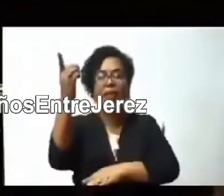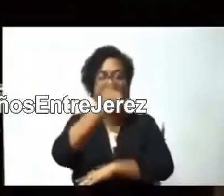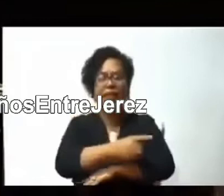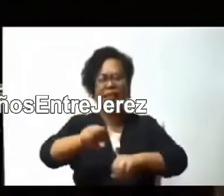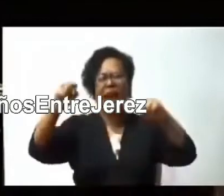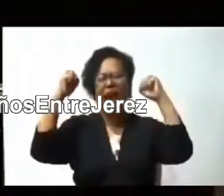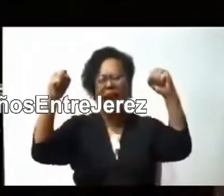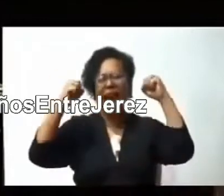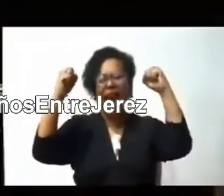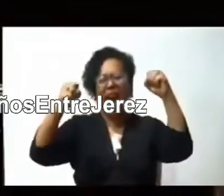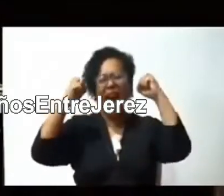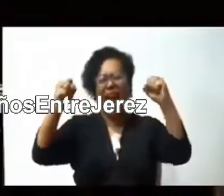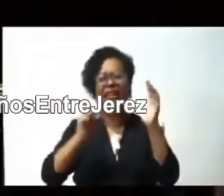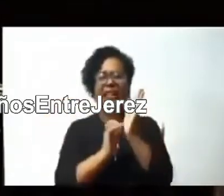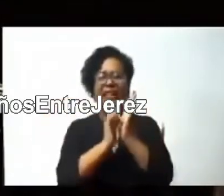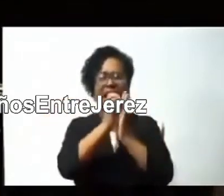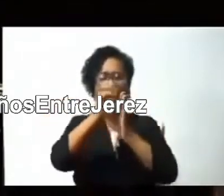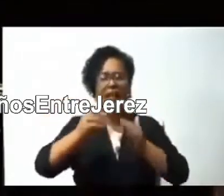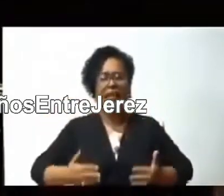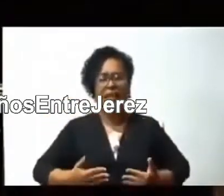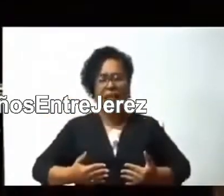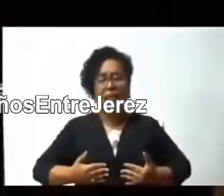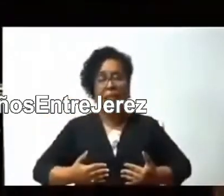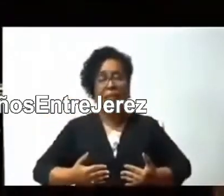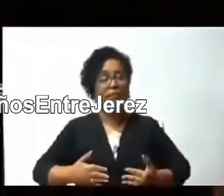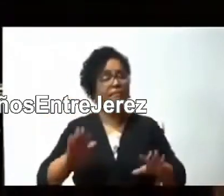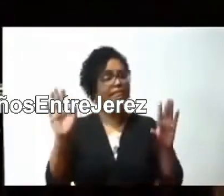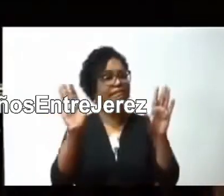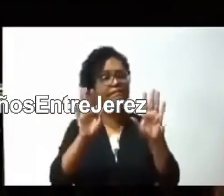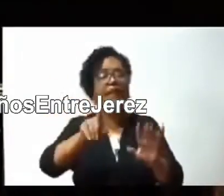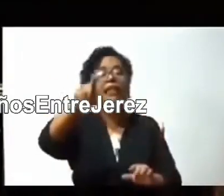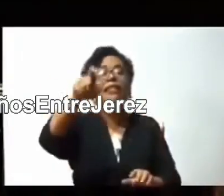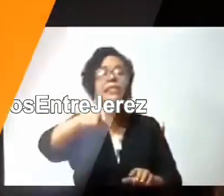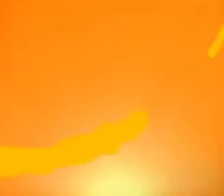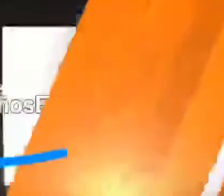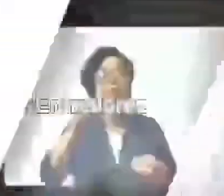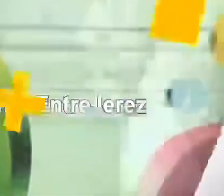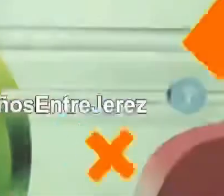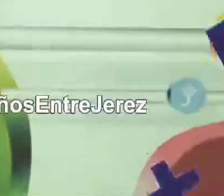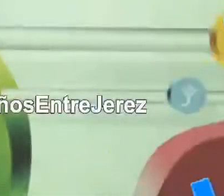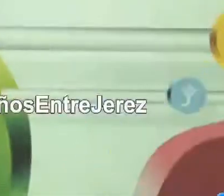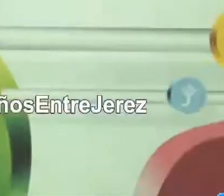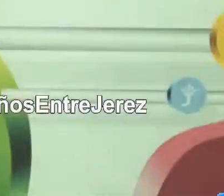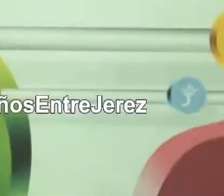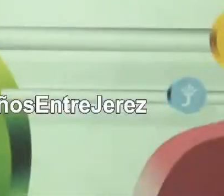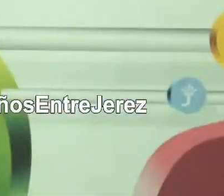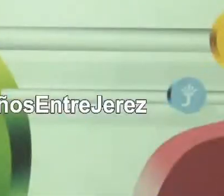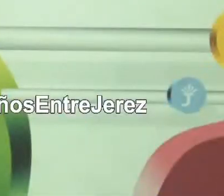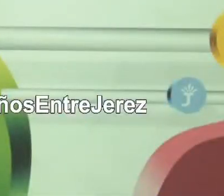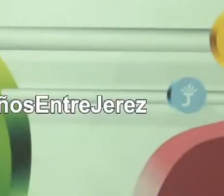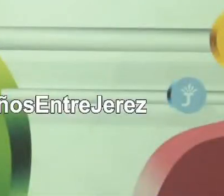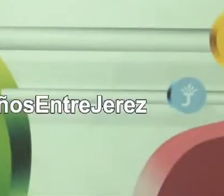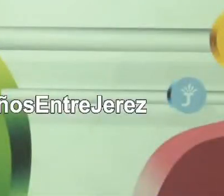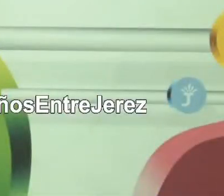situación de salud con el tema del cáncer. Y cónchale, ella como legisladora se preocupa y dice, caramba, ¿qué